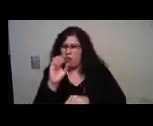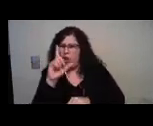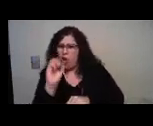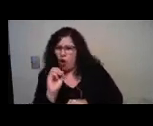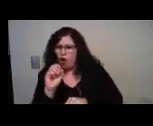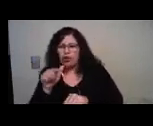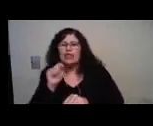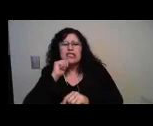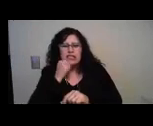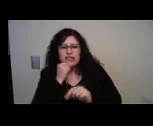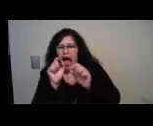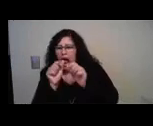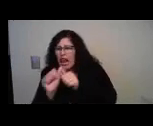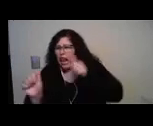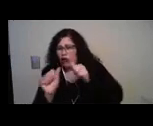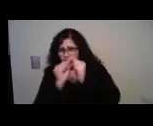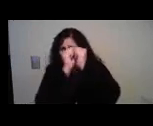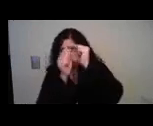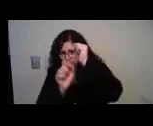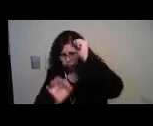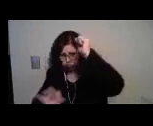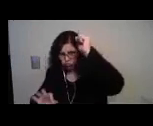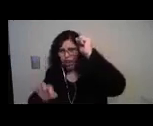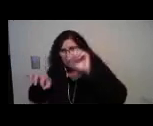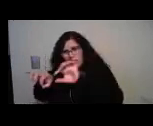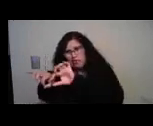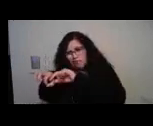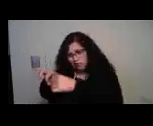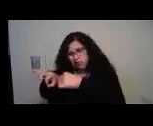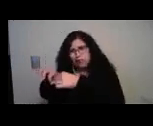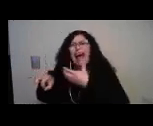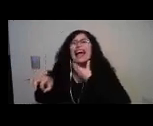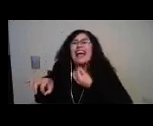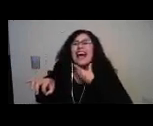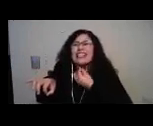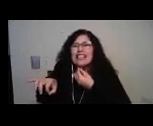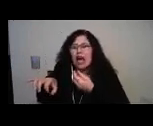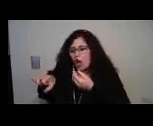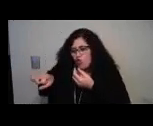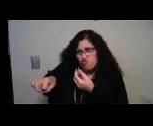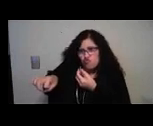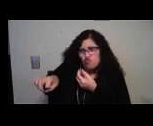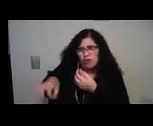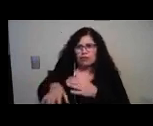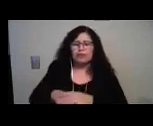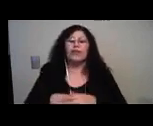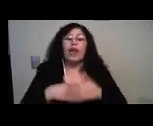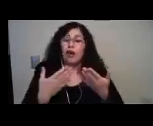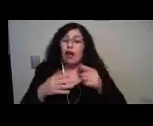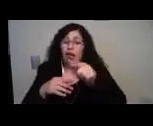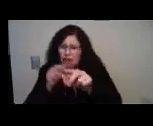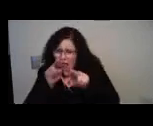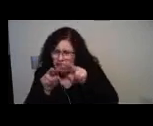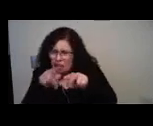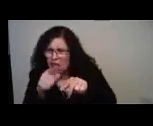de una región lejana al cerebro y que se aloja en algún vaso sanguíneo de menor calibre, ¿ya? Destaco esta imagen que